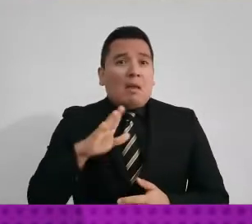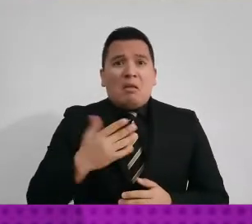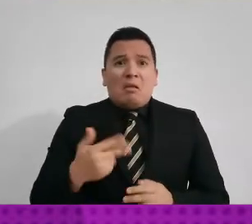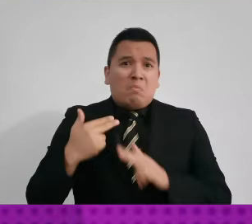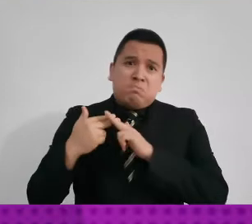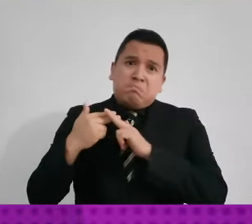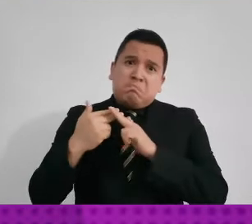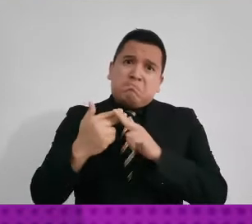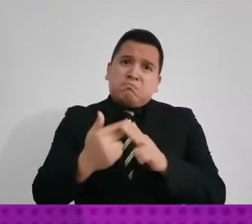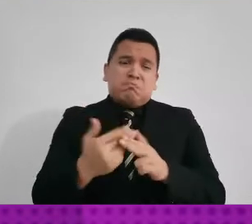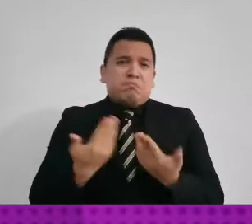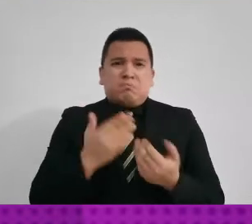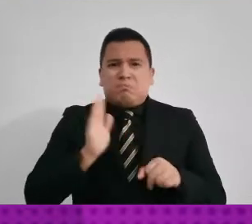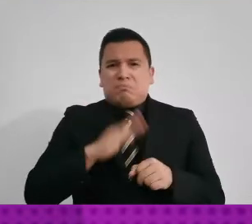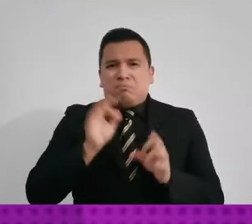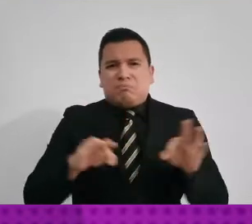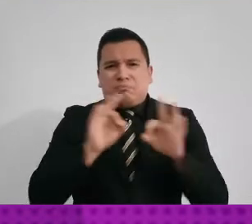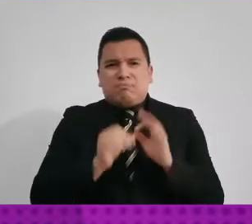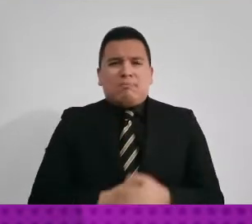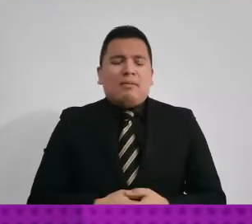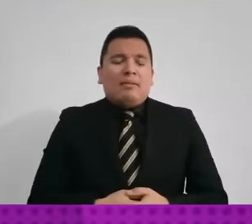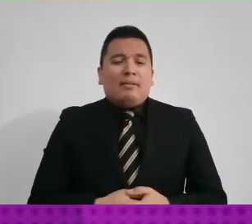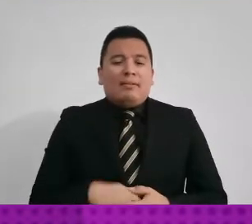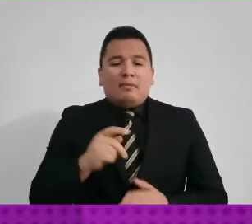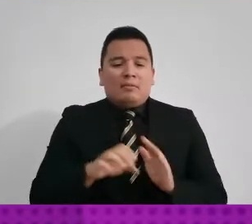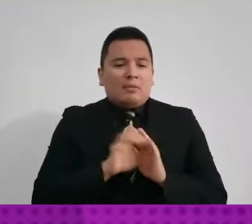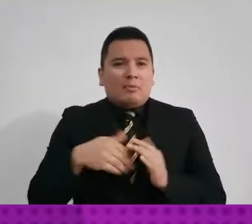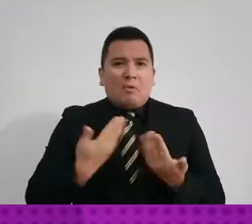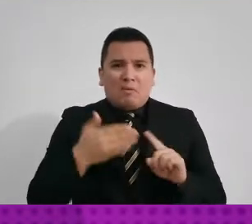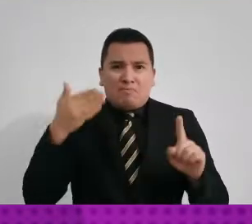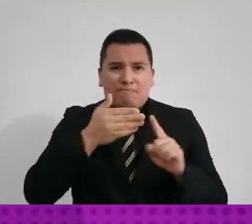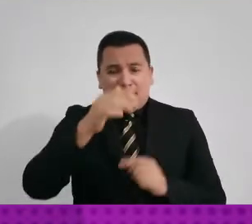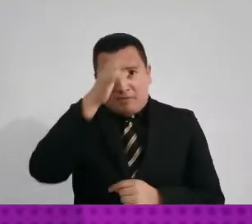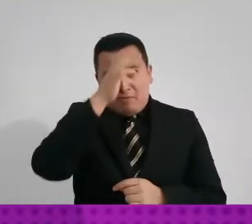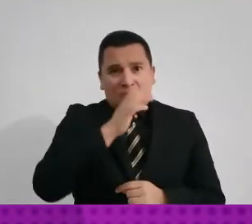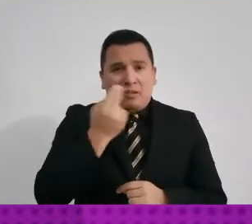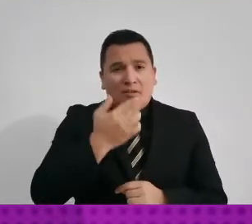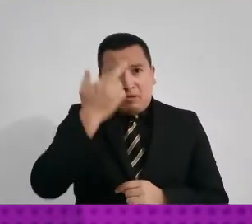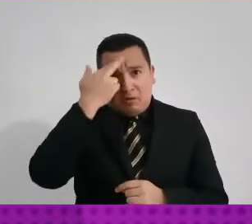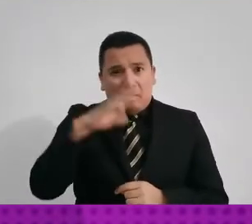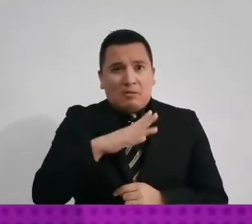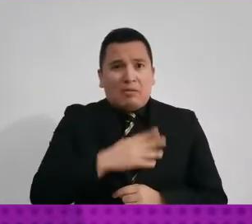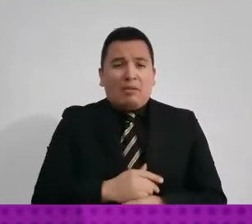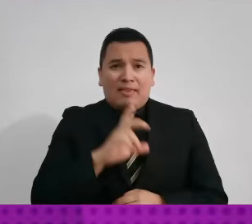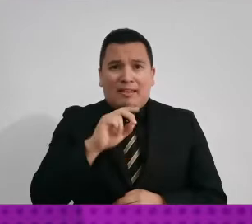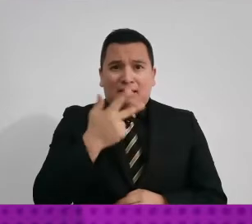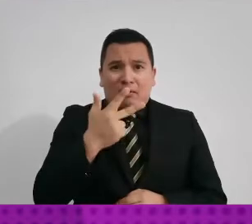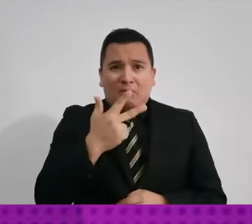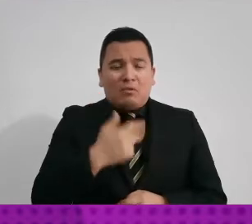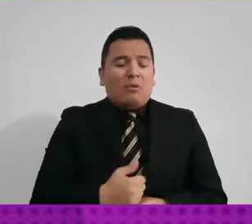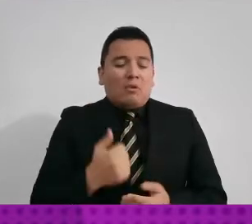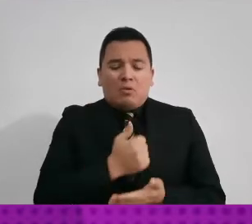historia que se vaya a realizar en nuestro país. Y en el caso específico de Coahuila, recordar que además de la elección de